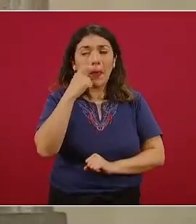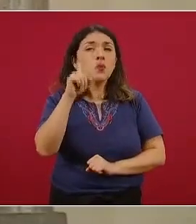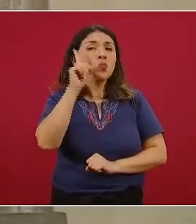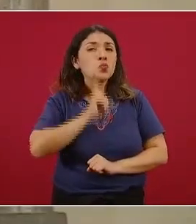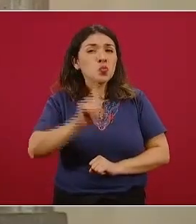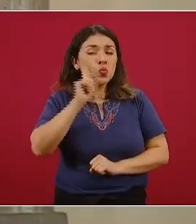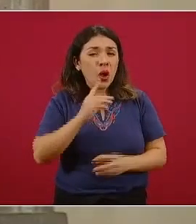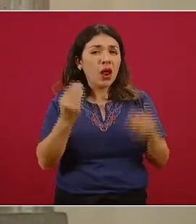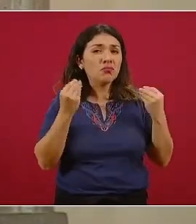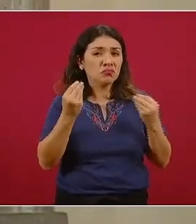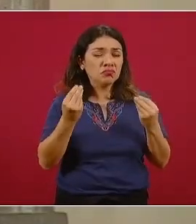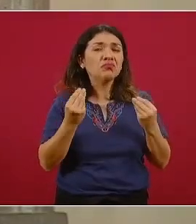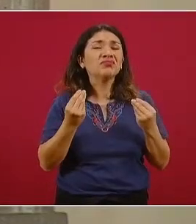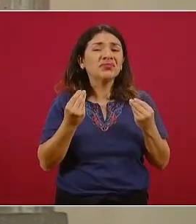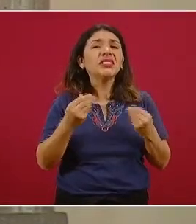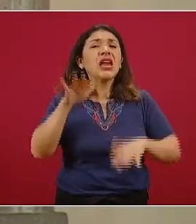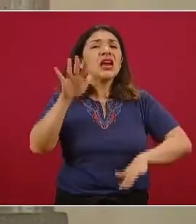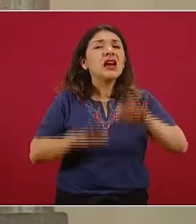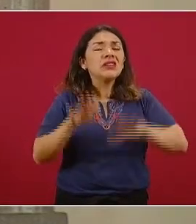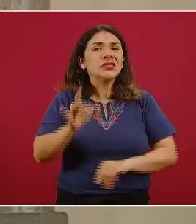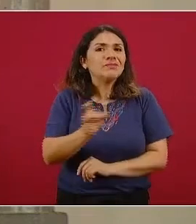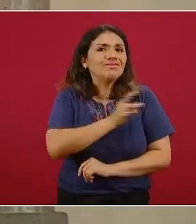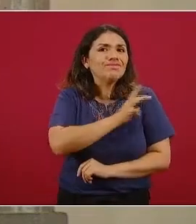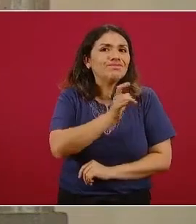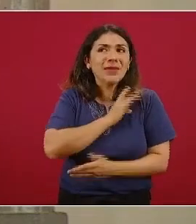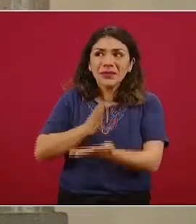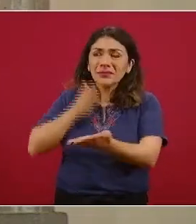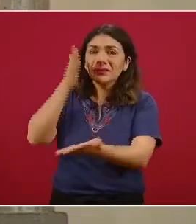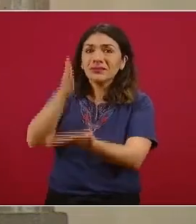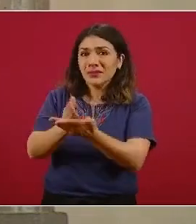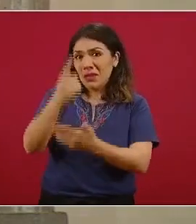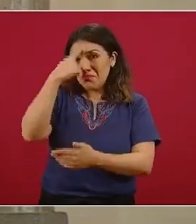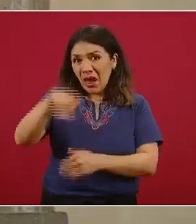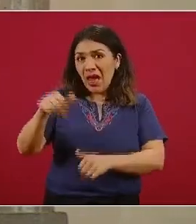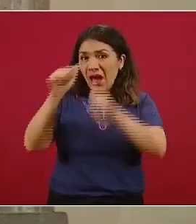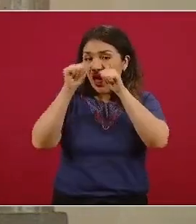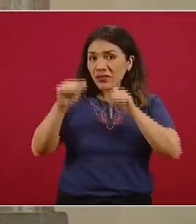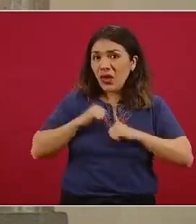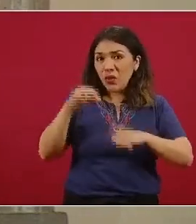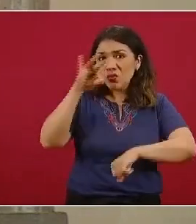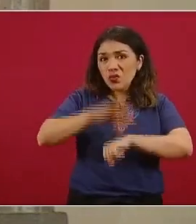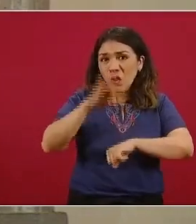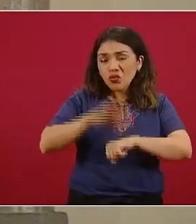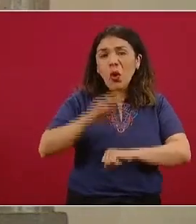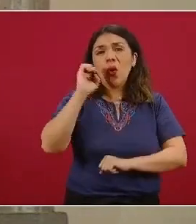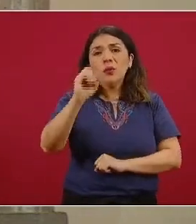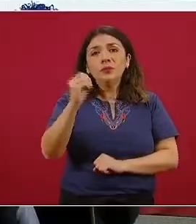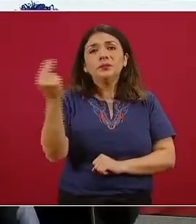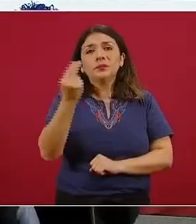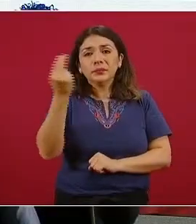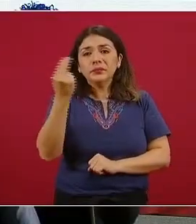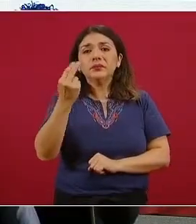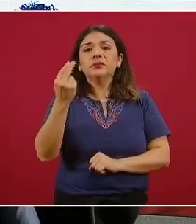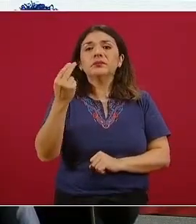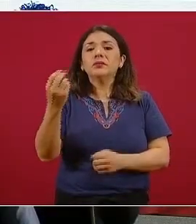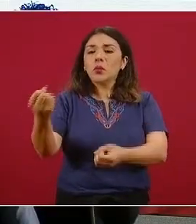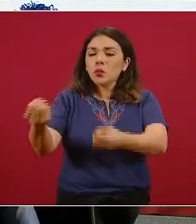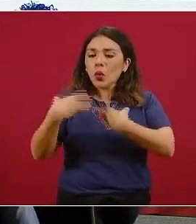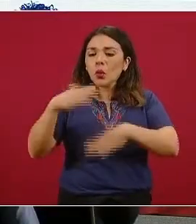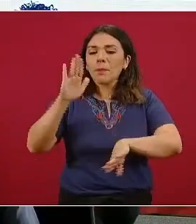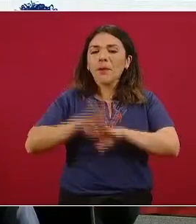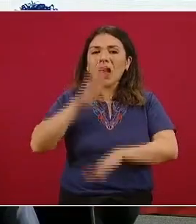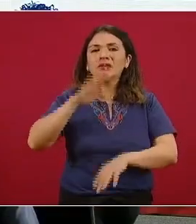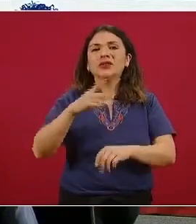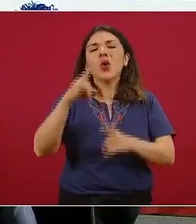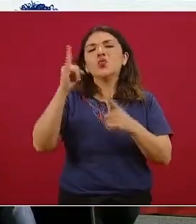mujeres muchas veces han tenido miedo de ir a los servicios cuando requieren renovar su abasto de